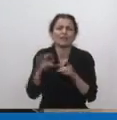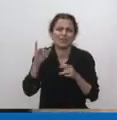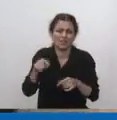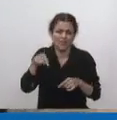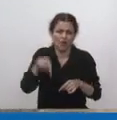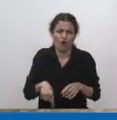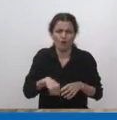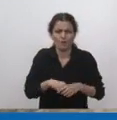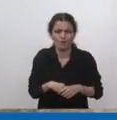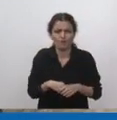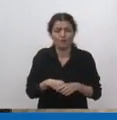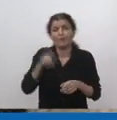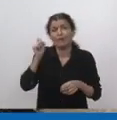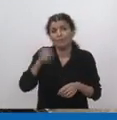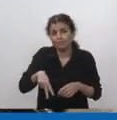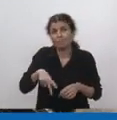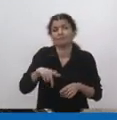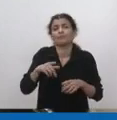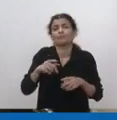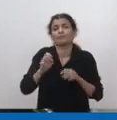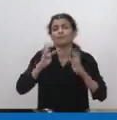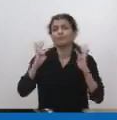en este Senado de la Nación